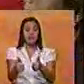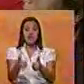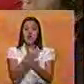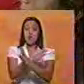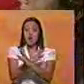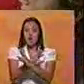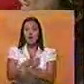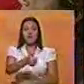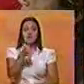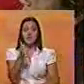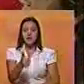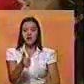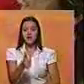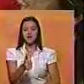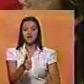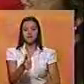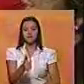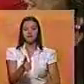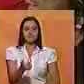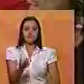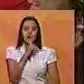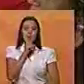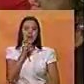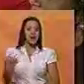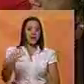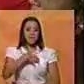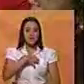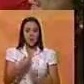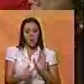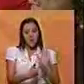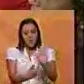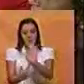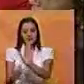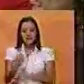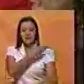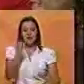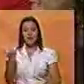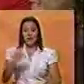jugadores de buen pie, que por algo son el campeón, el que me demostró ser el mejor equipo del campeonato pasado.